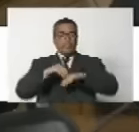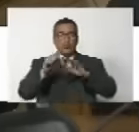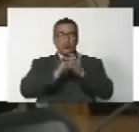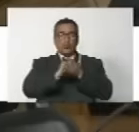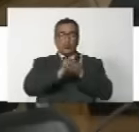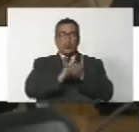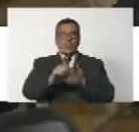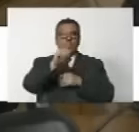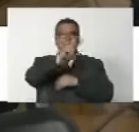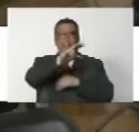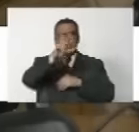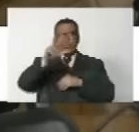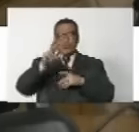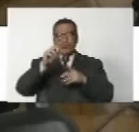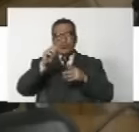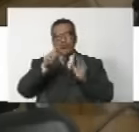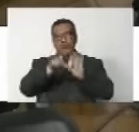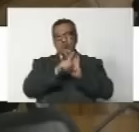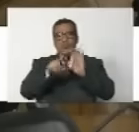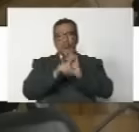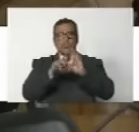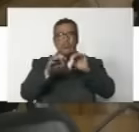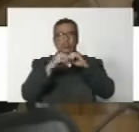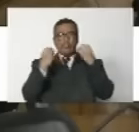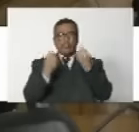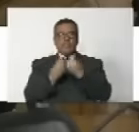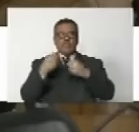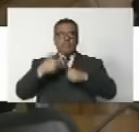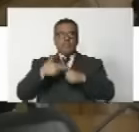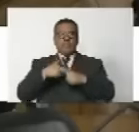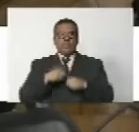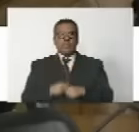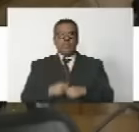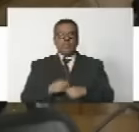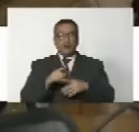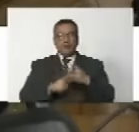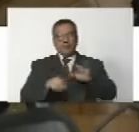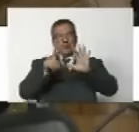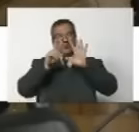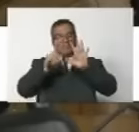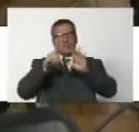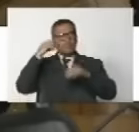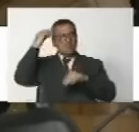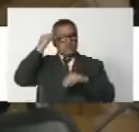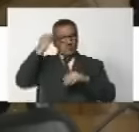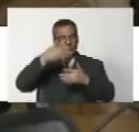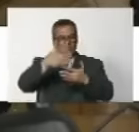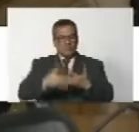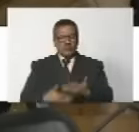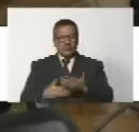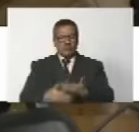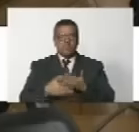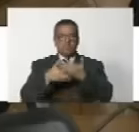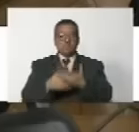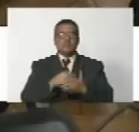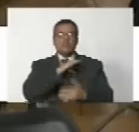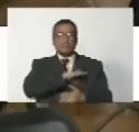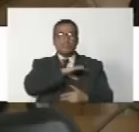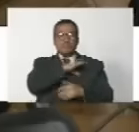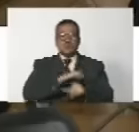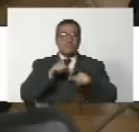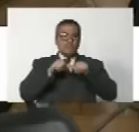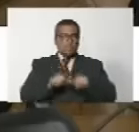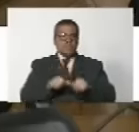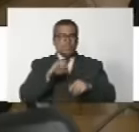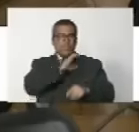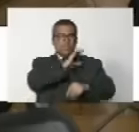artículo 33 de la Ley Orgánica de Hidrocarburos. Sexto, Considerar el informe presentado por la Comisión